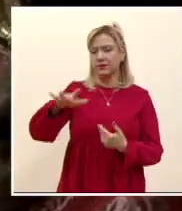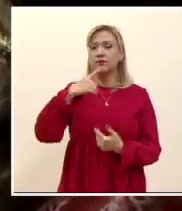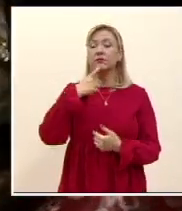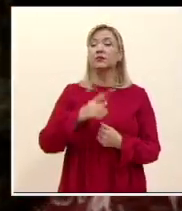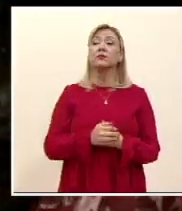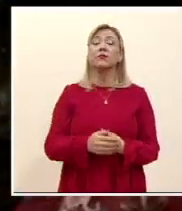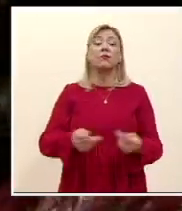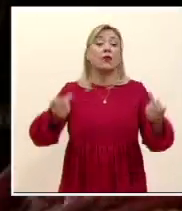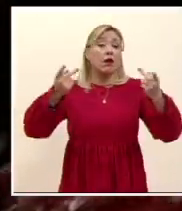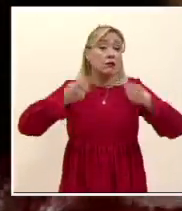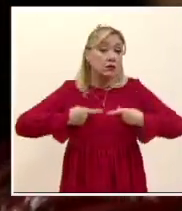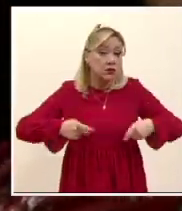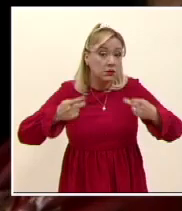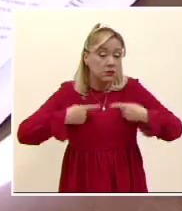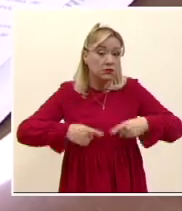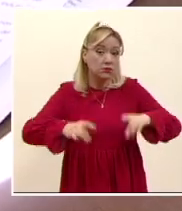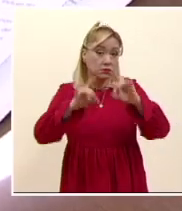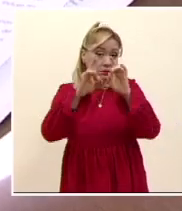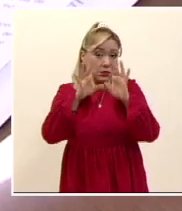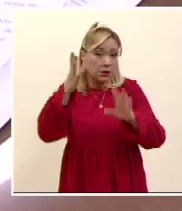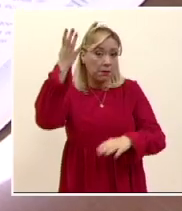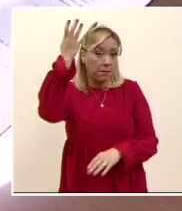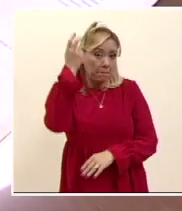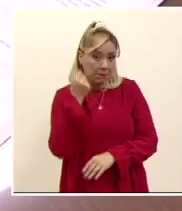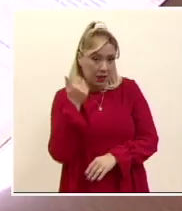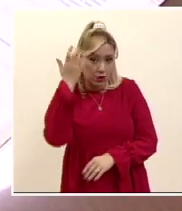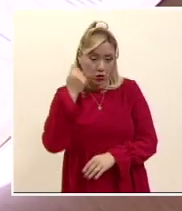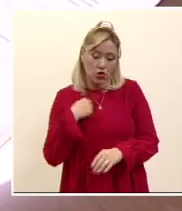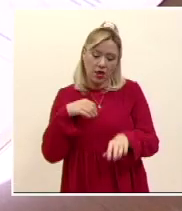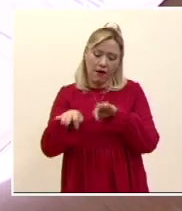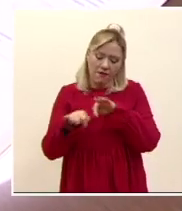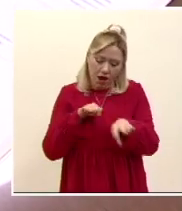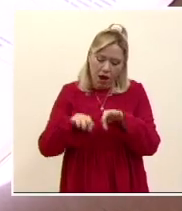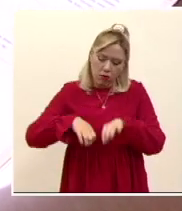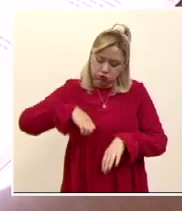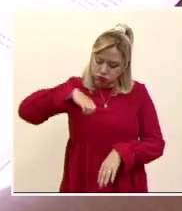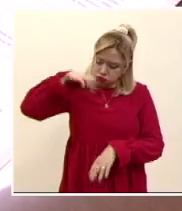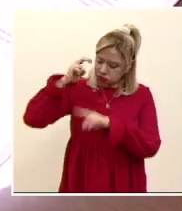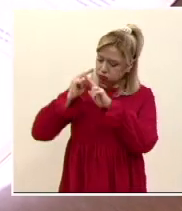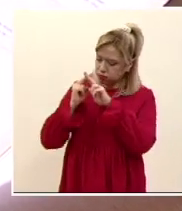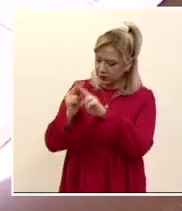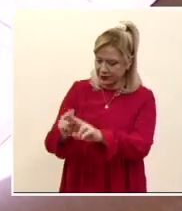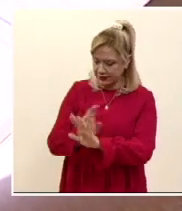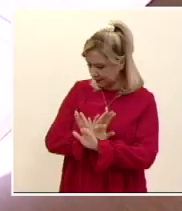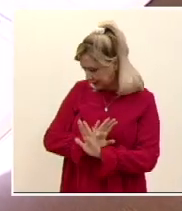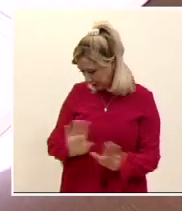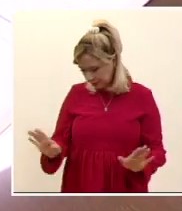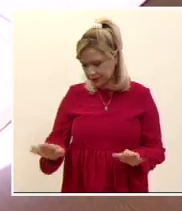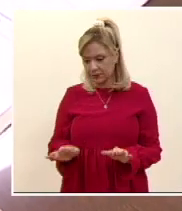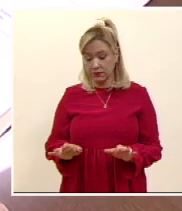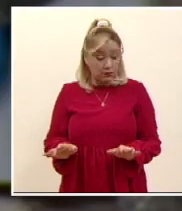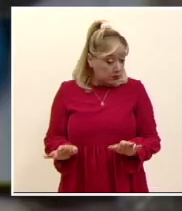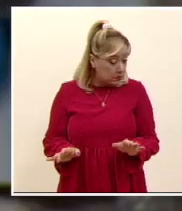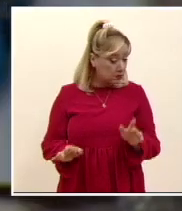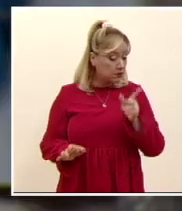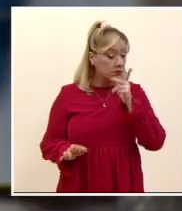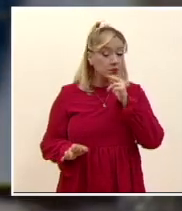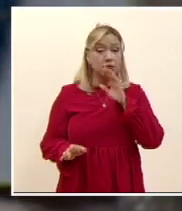de que una persona cuente con una pensión por jubilación no la excluye de la posibilidad de recibir una pensión